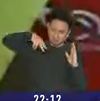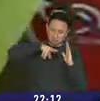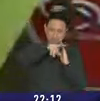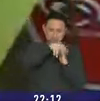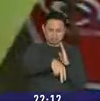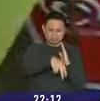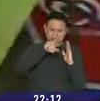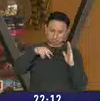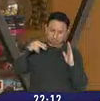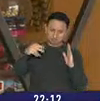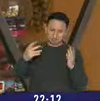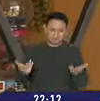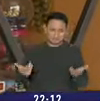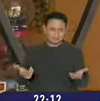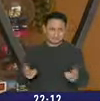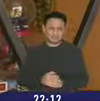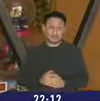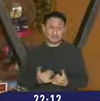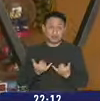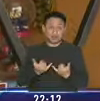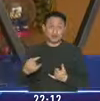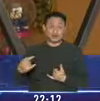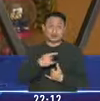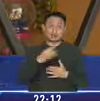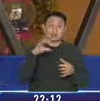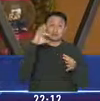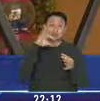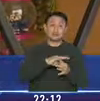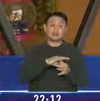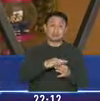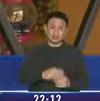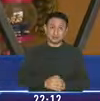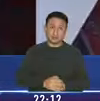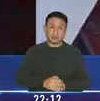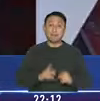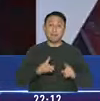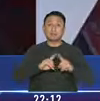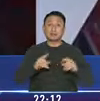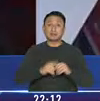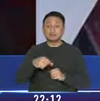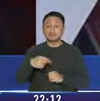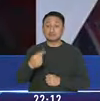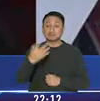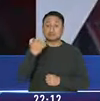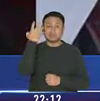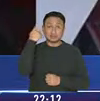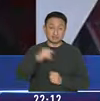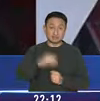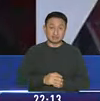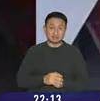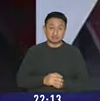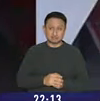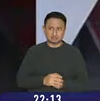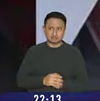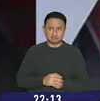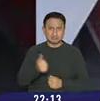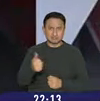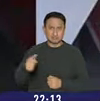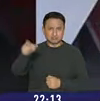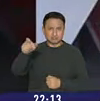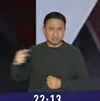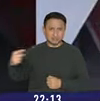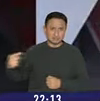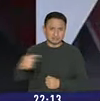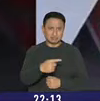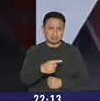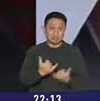por allí. Hoy ya cuenta con un candado, sin embargo, a los 15 días, otro o quizás el mismo delincuente regresó